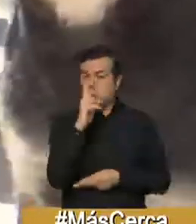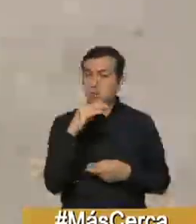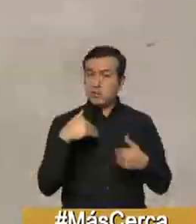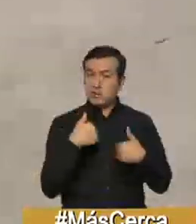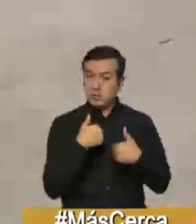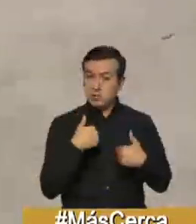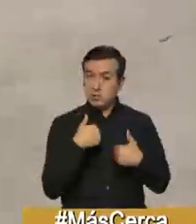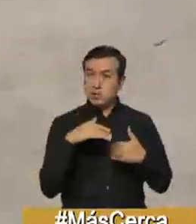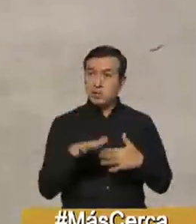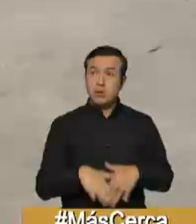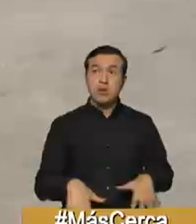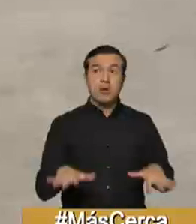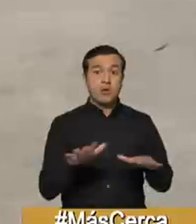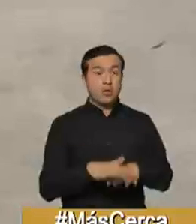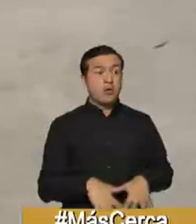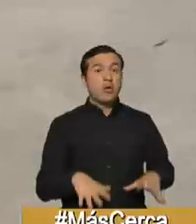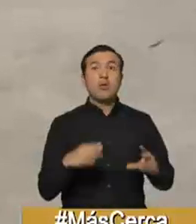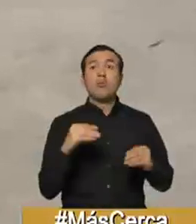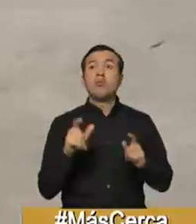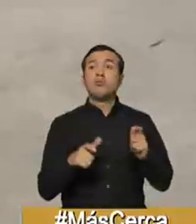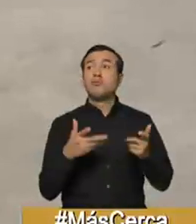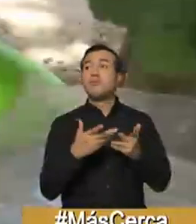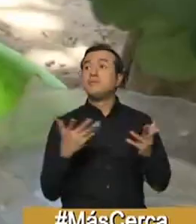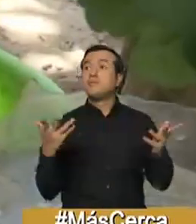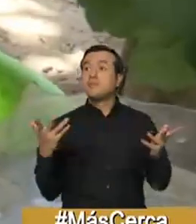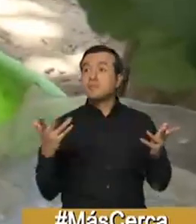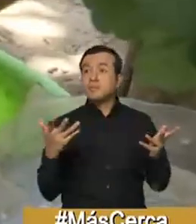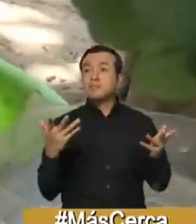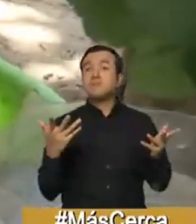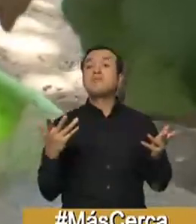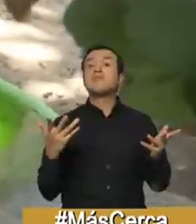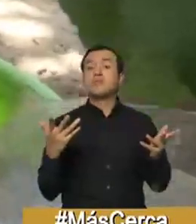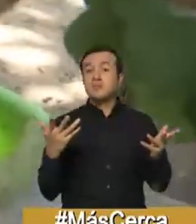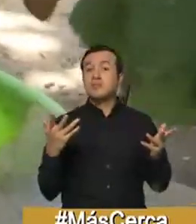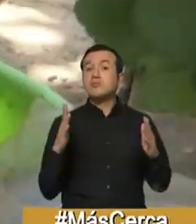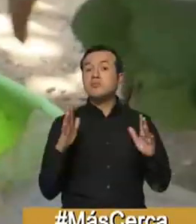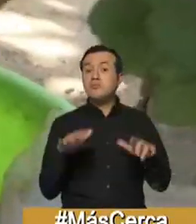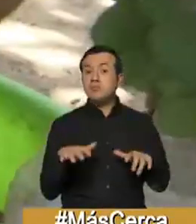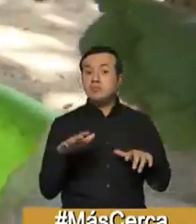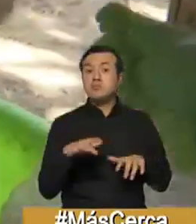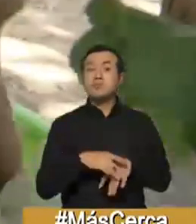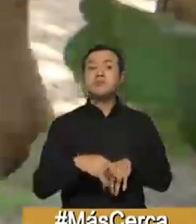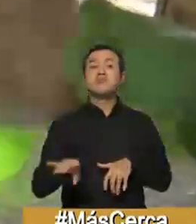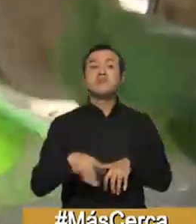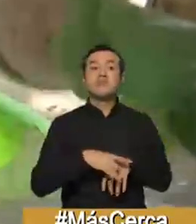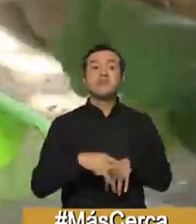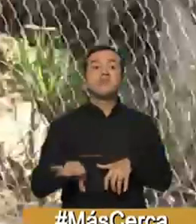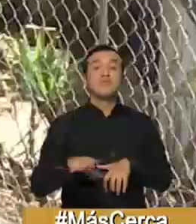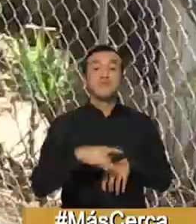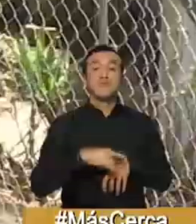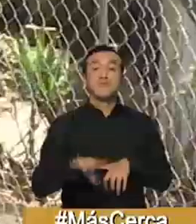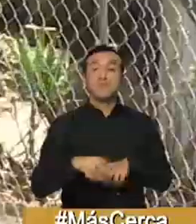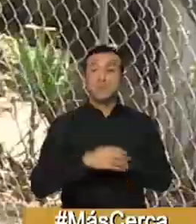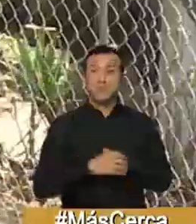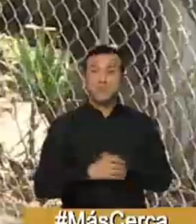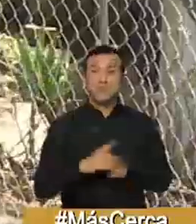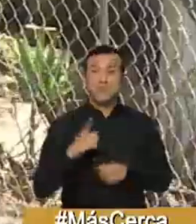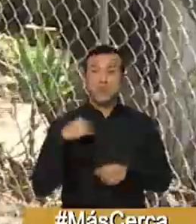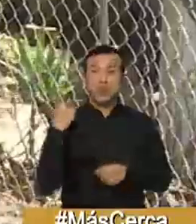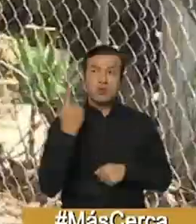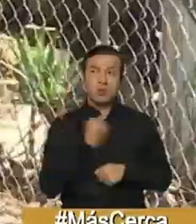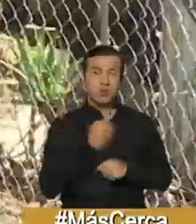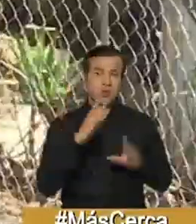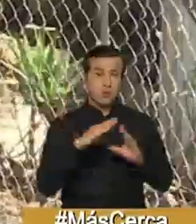animales, ya que en la mayoría de los casos los moradores del sector dejan abandonados los perros en la puerta de la casa comunal. Lo que nosotros como